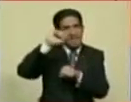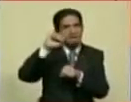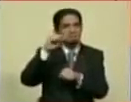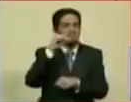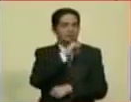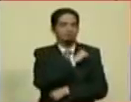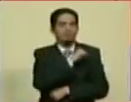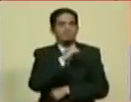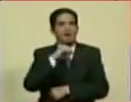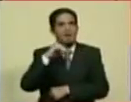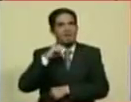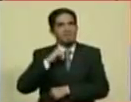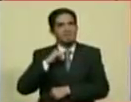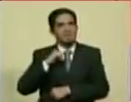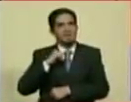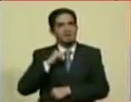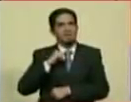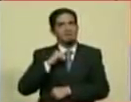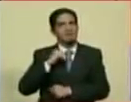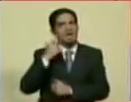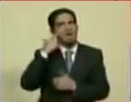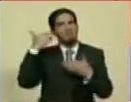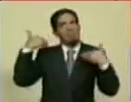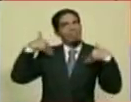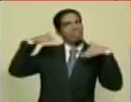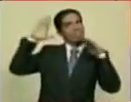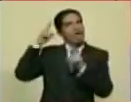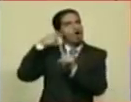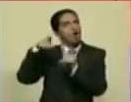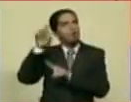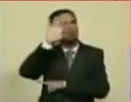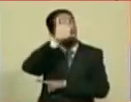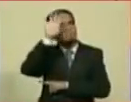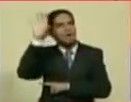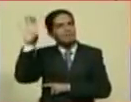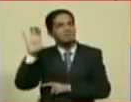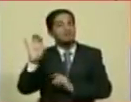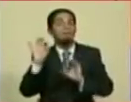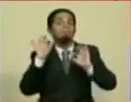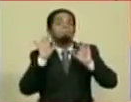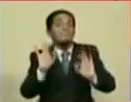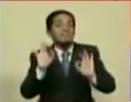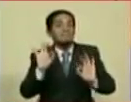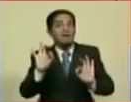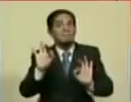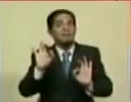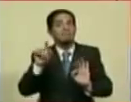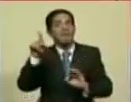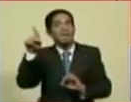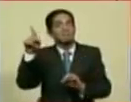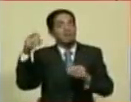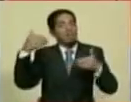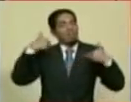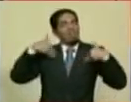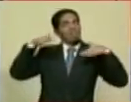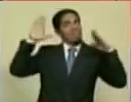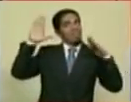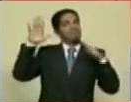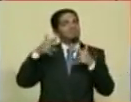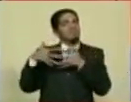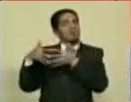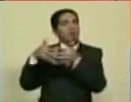soberanía, a los intereses foráneos y muy especialmente a los intereses